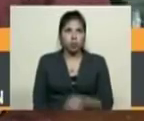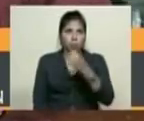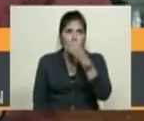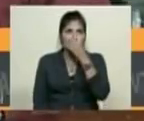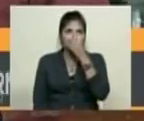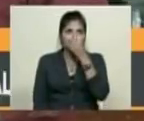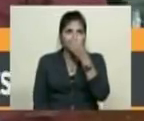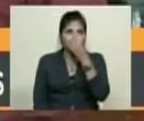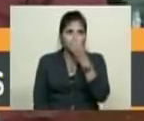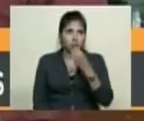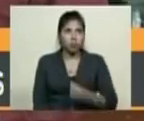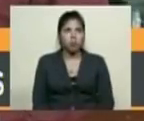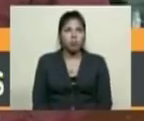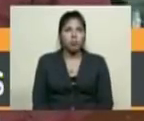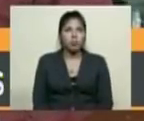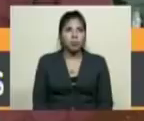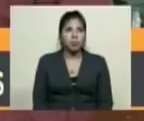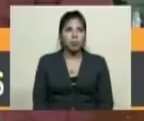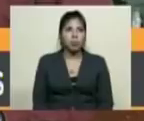Sobre